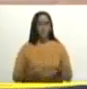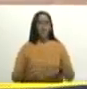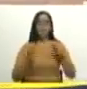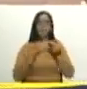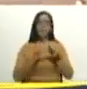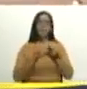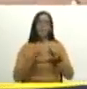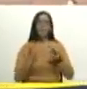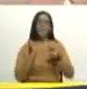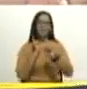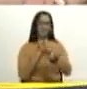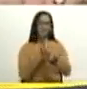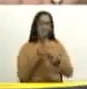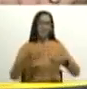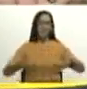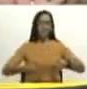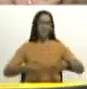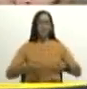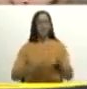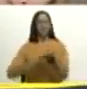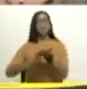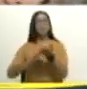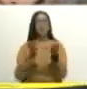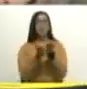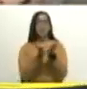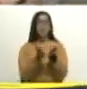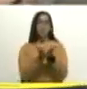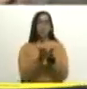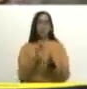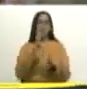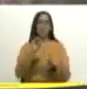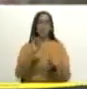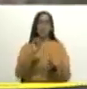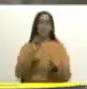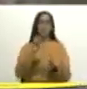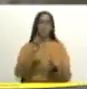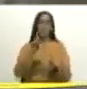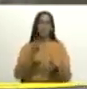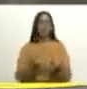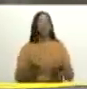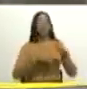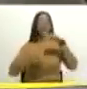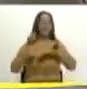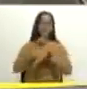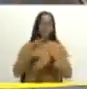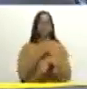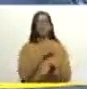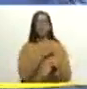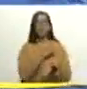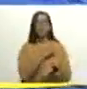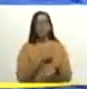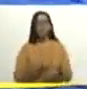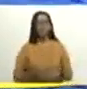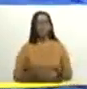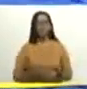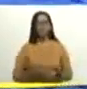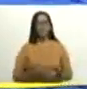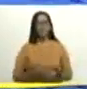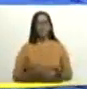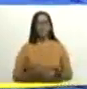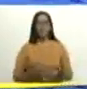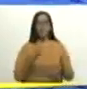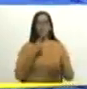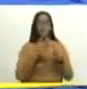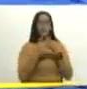Mantenemos desde las vísceras la recuperación de las escuelas con las bricomiles, de los liceos, de las universidades. Les garantizamos a